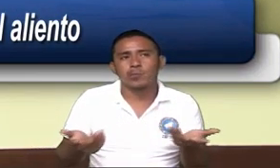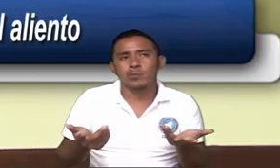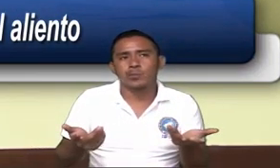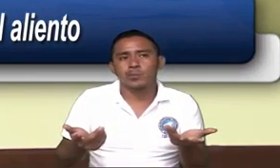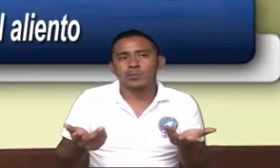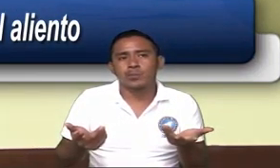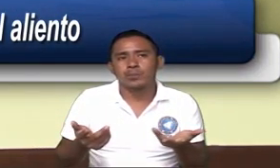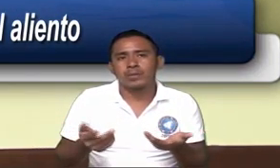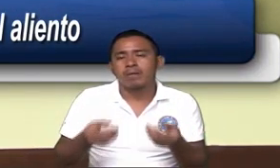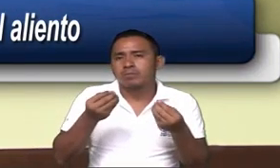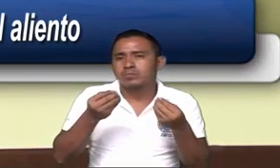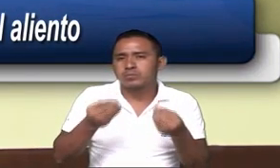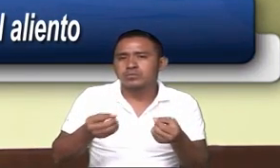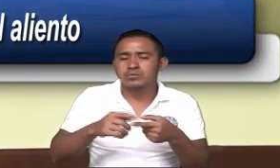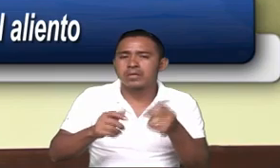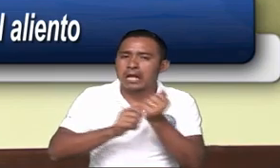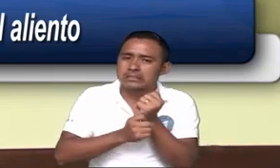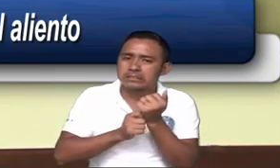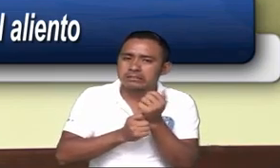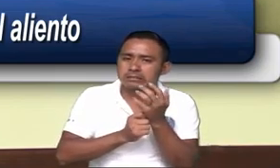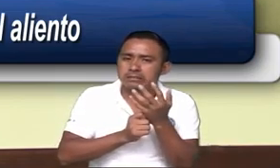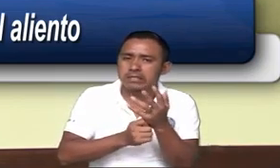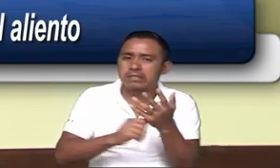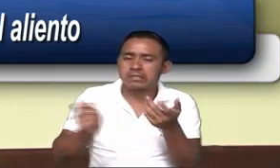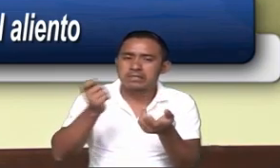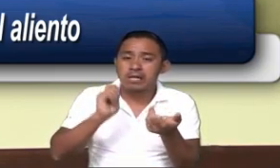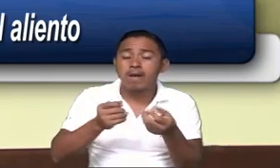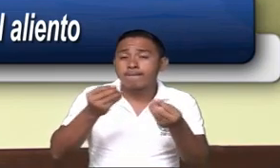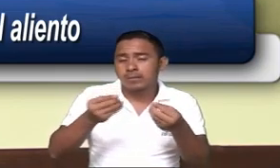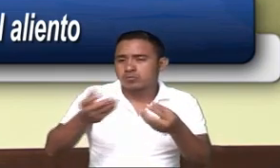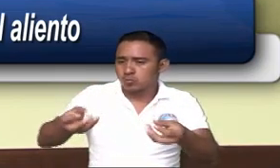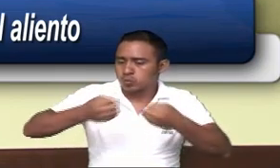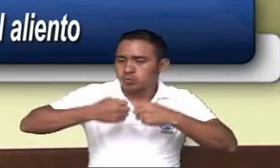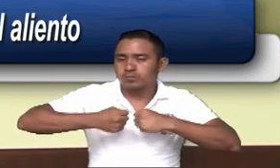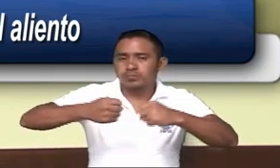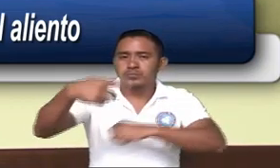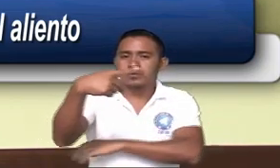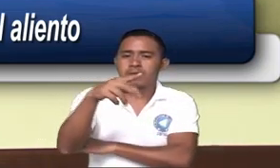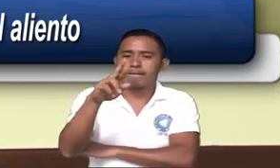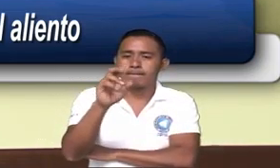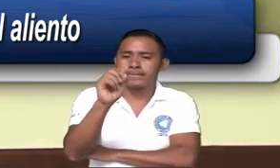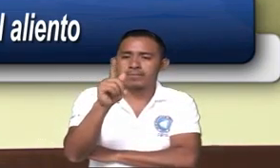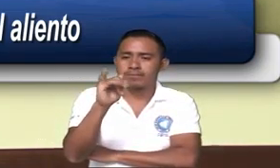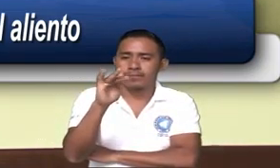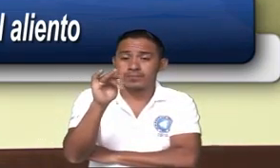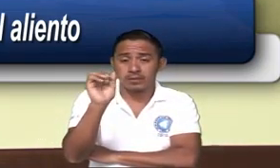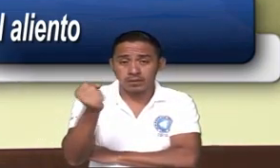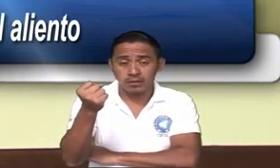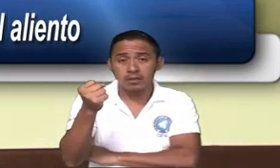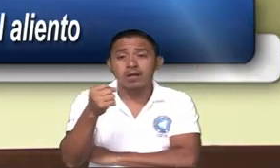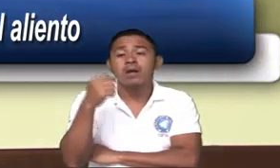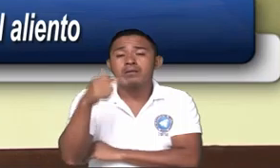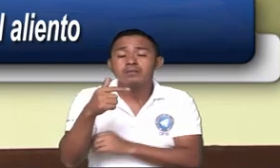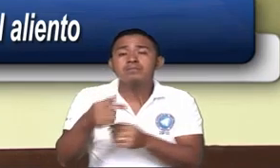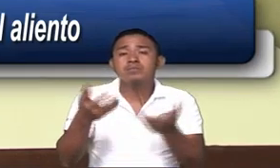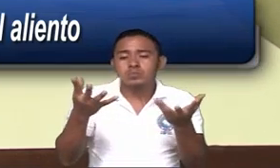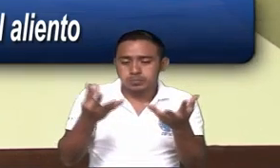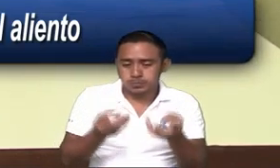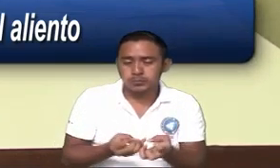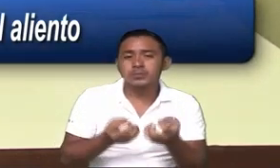de comer muchas carnes. Las carnes tienen proteínas, estas proteínas cuando se descomponen son